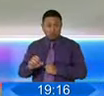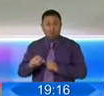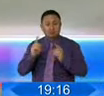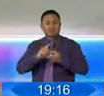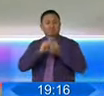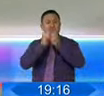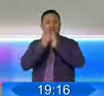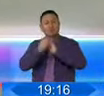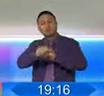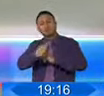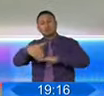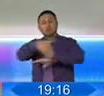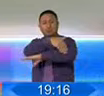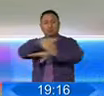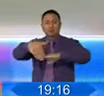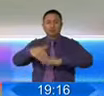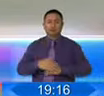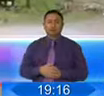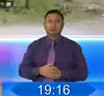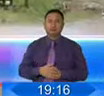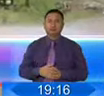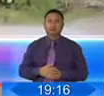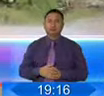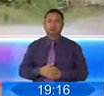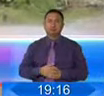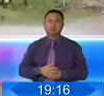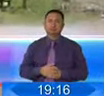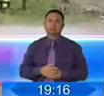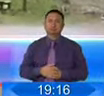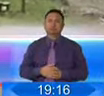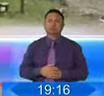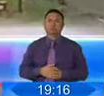ecuatoriana utilizar vías alternas.